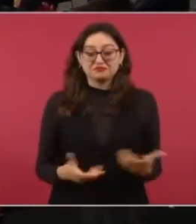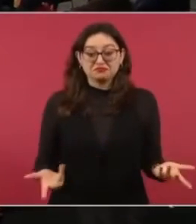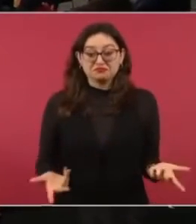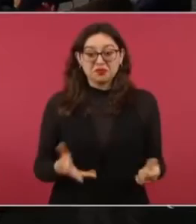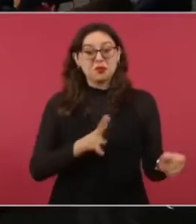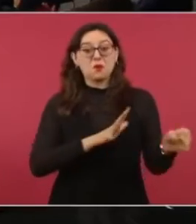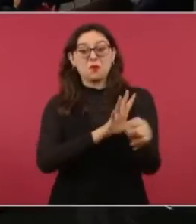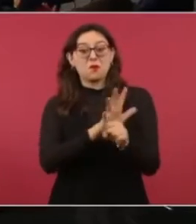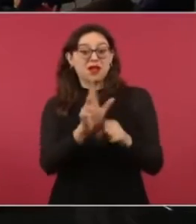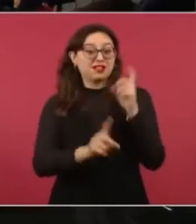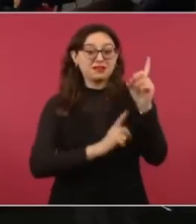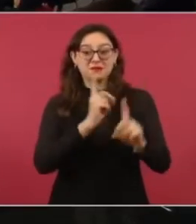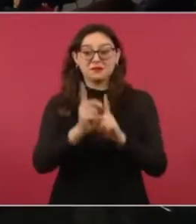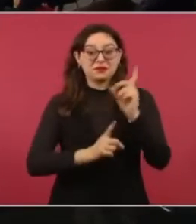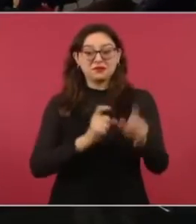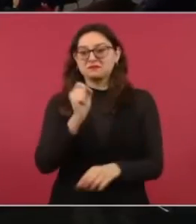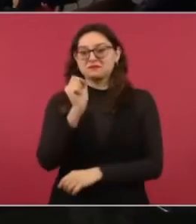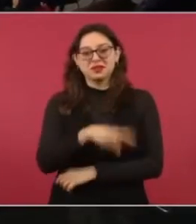¿no?